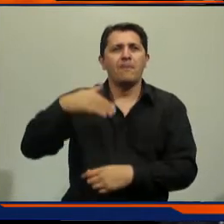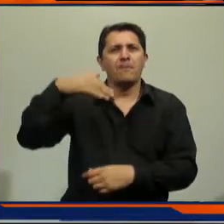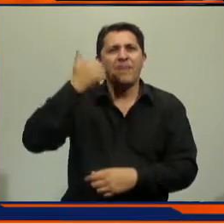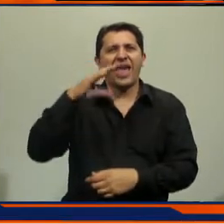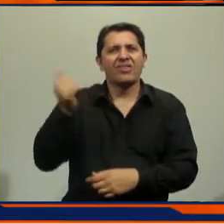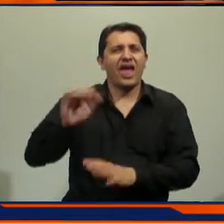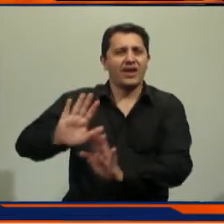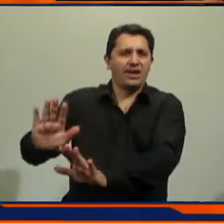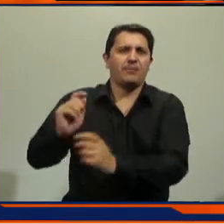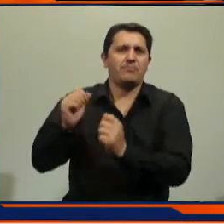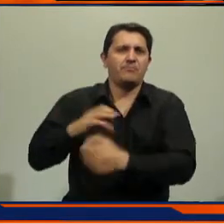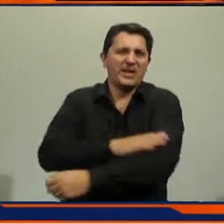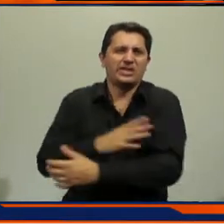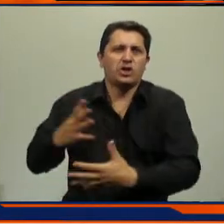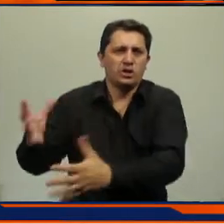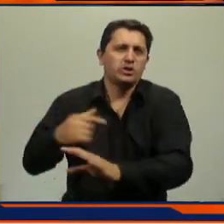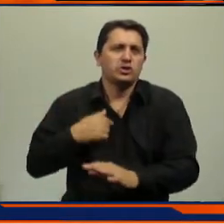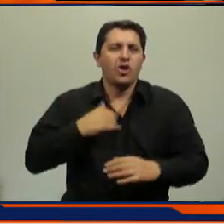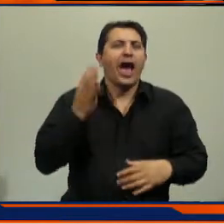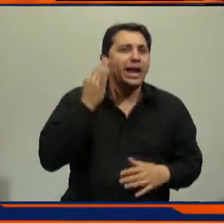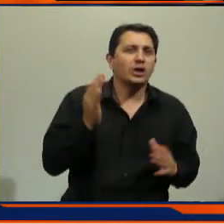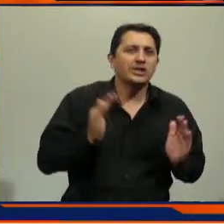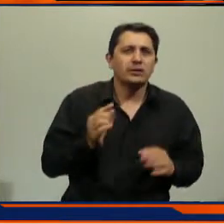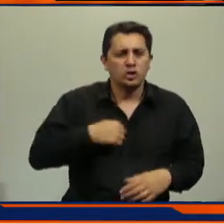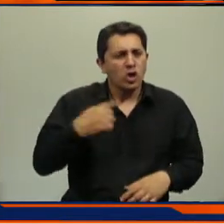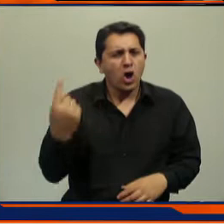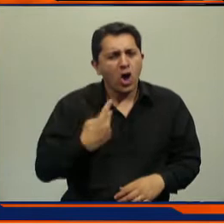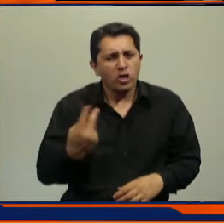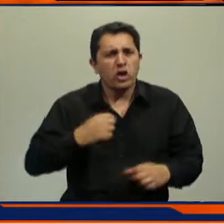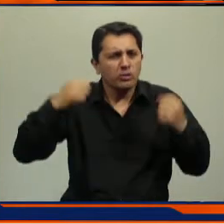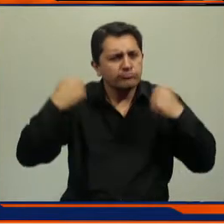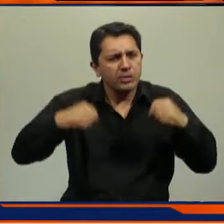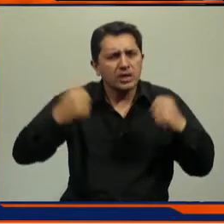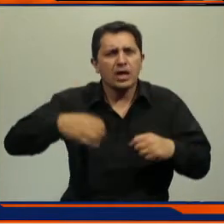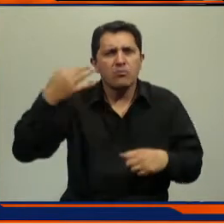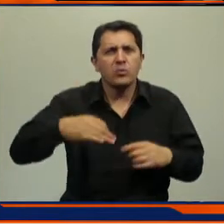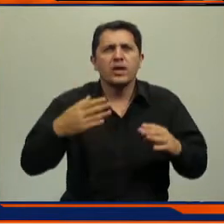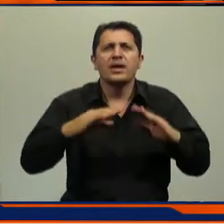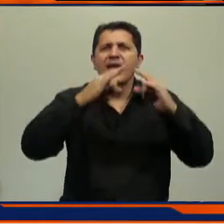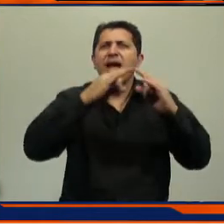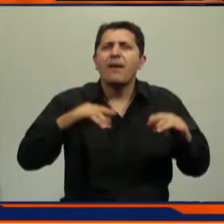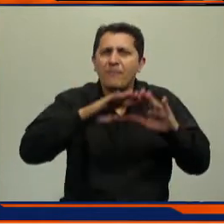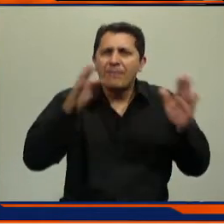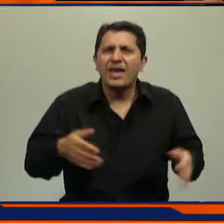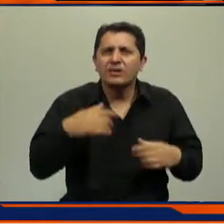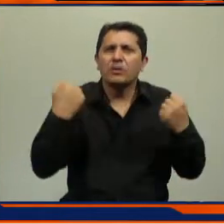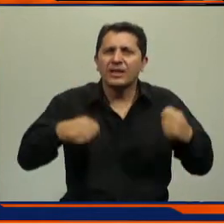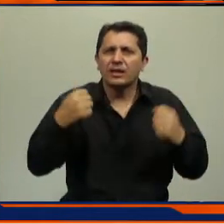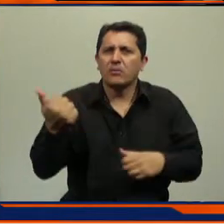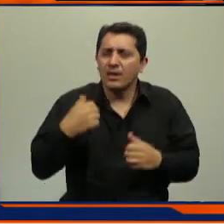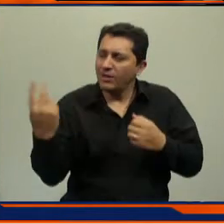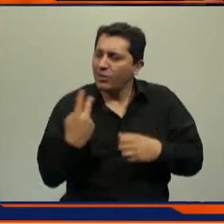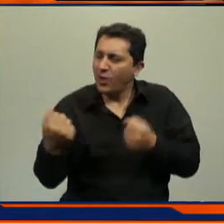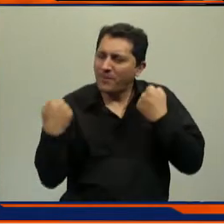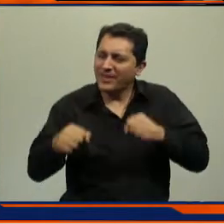con algo chiquito? No, creo que hicimos un buen trabajo los dos, hicimos un buen campamento, estuvimos entrenando juntos